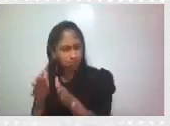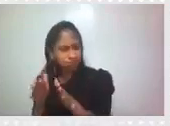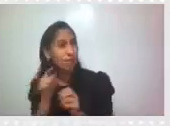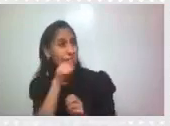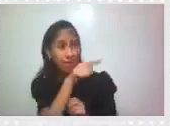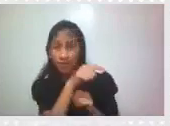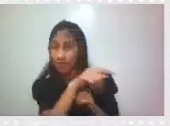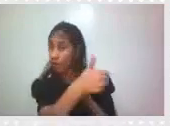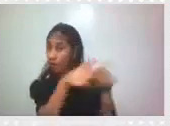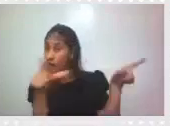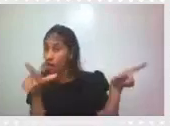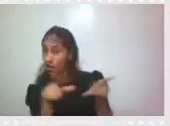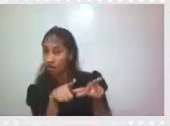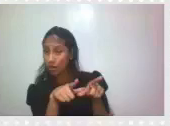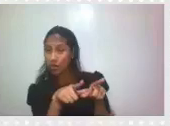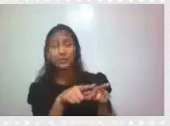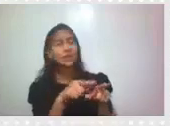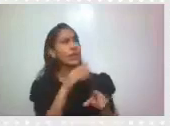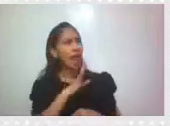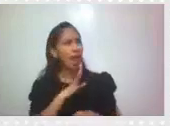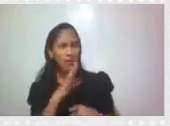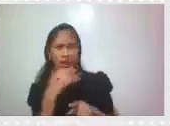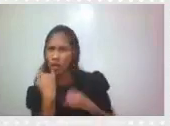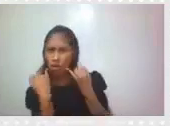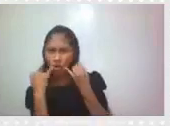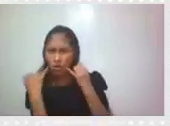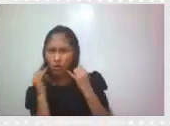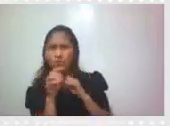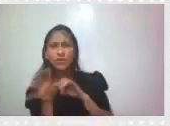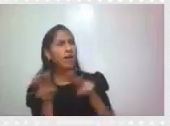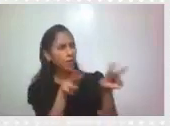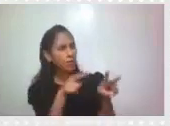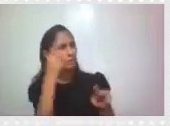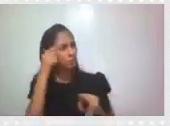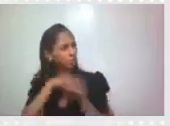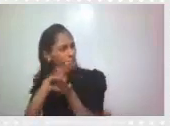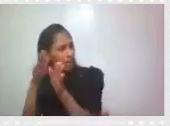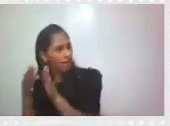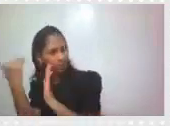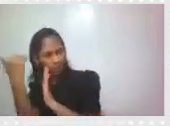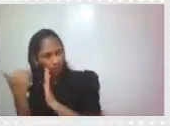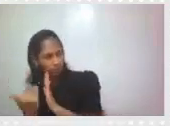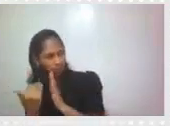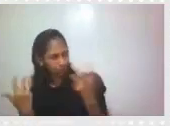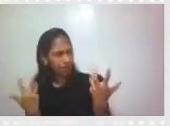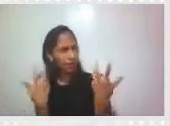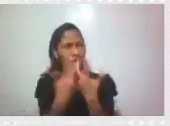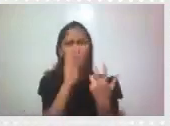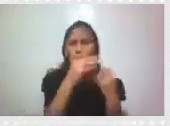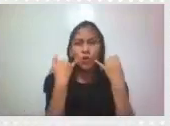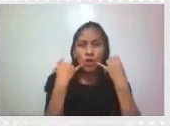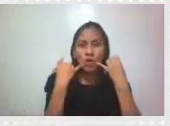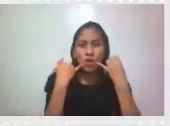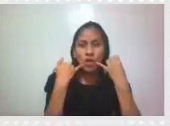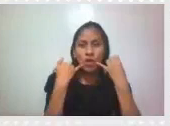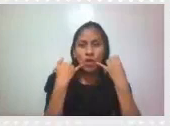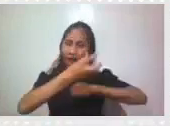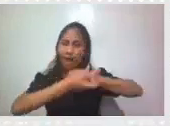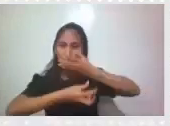que va de la mano con los otros ejes que acabamos de mencionar. La siguiente, por favor.